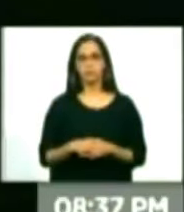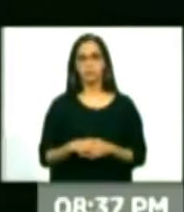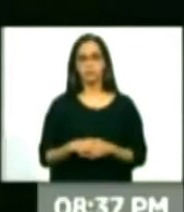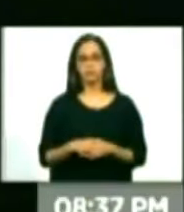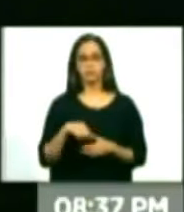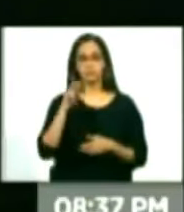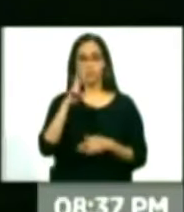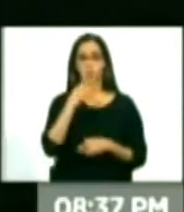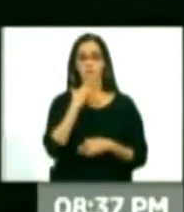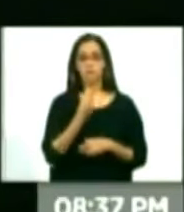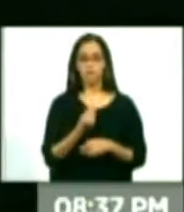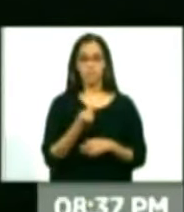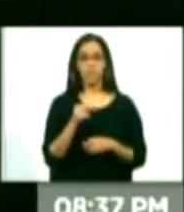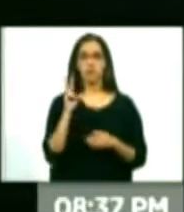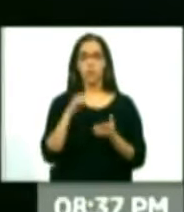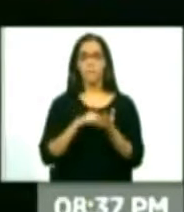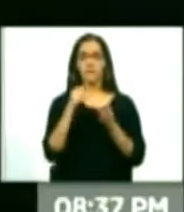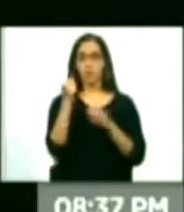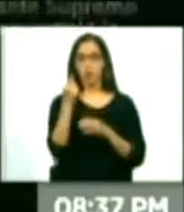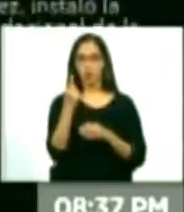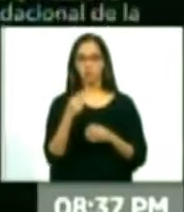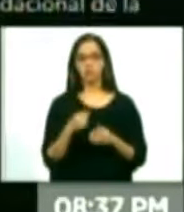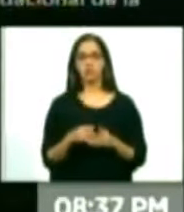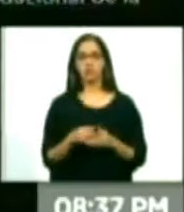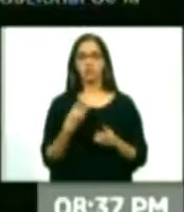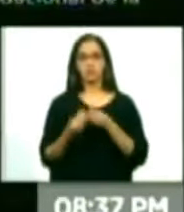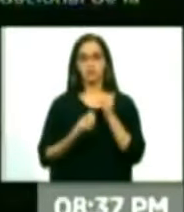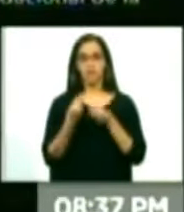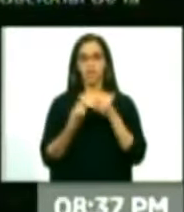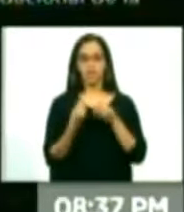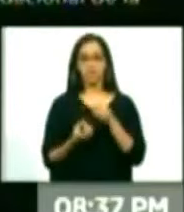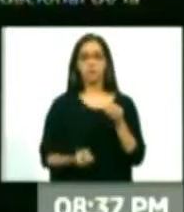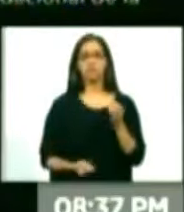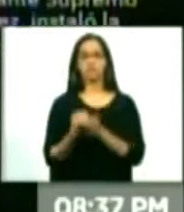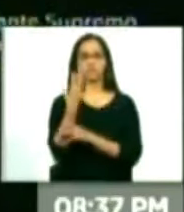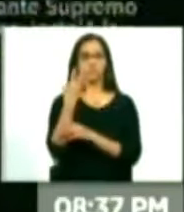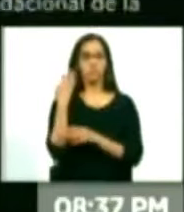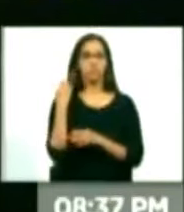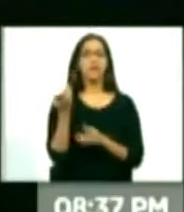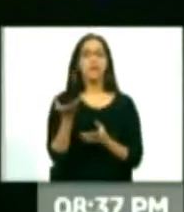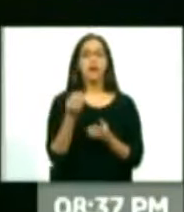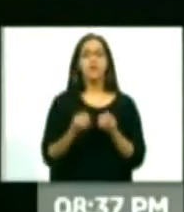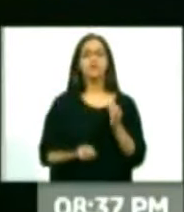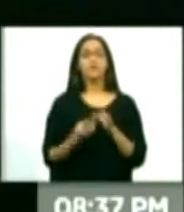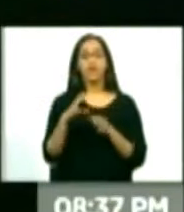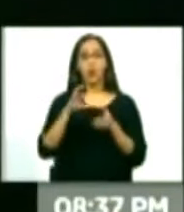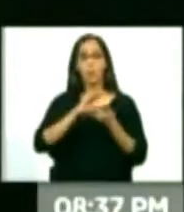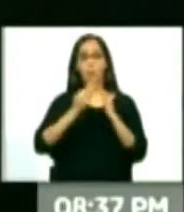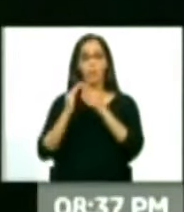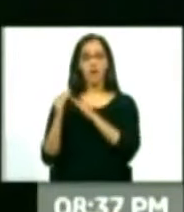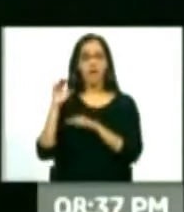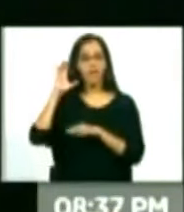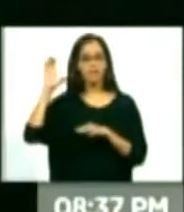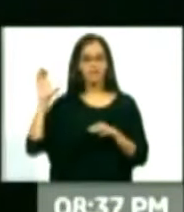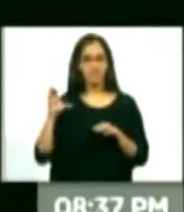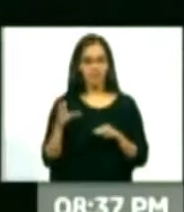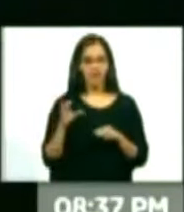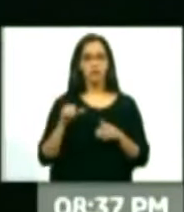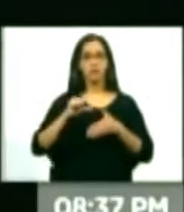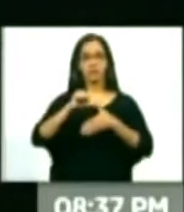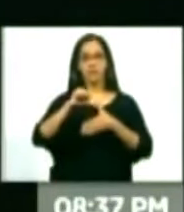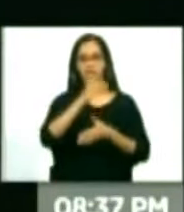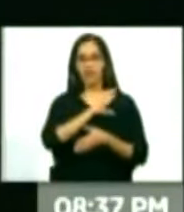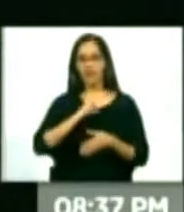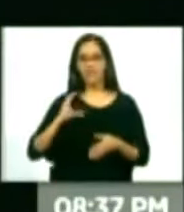2 de diciembre de 2011, hace 9 años, se instaló la cumbre fundacional de la Comunidad de Estados Latinoamericanos y Caribeños, CELAC, en